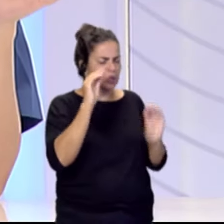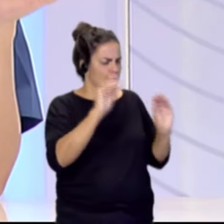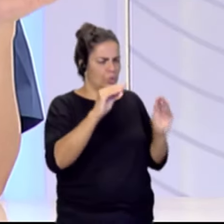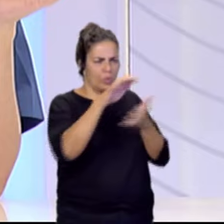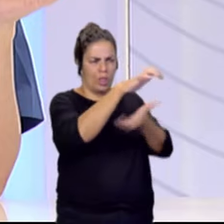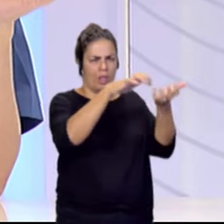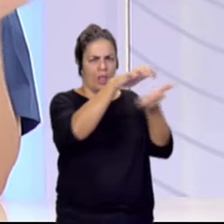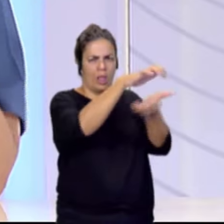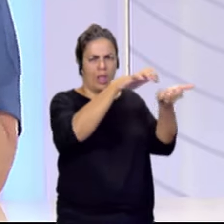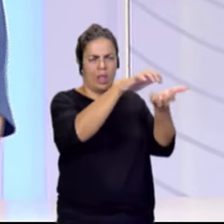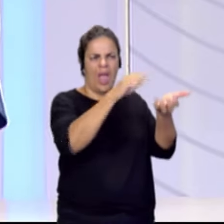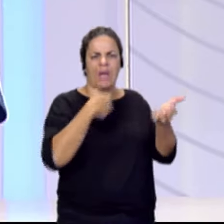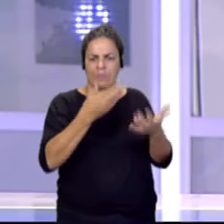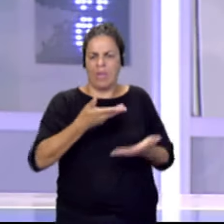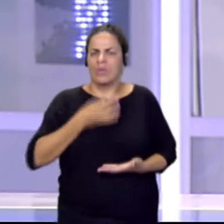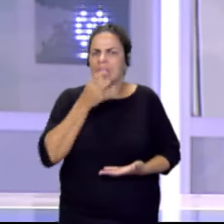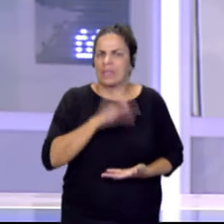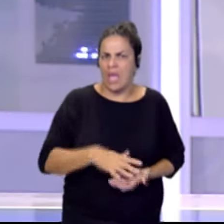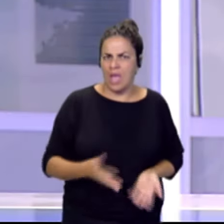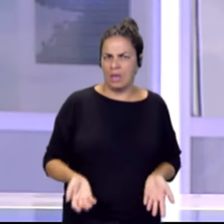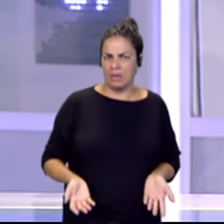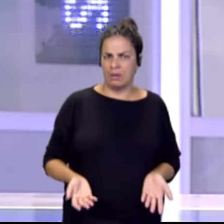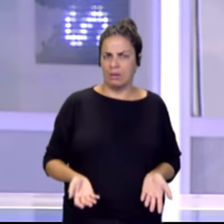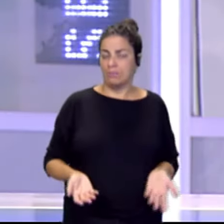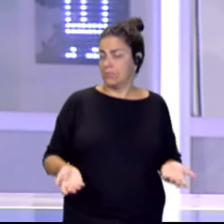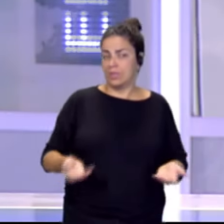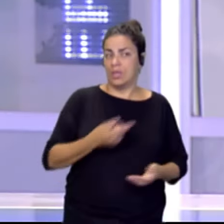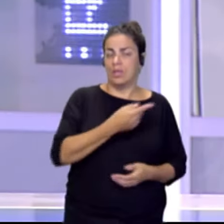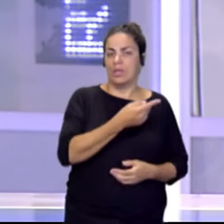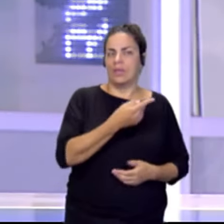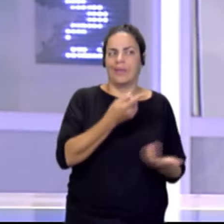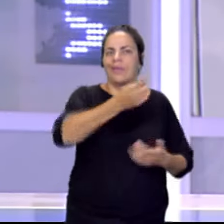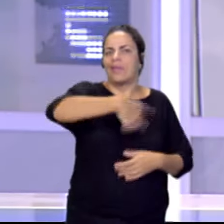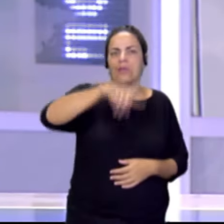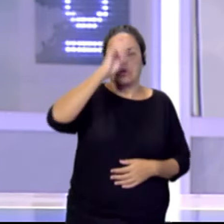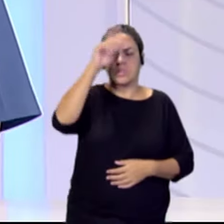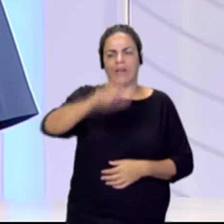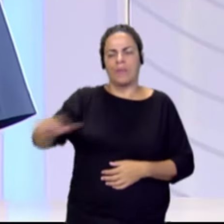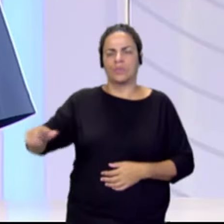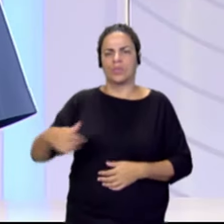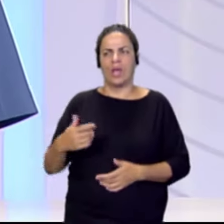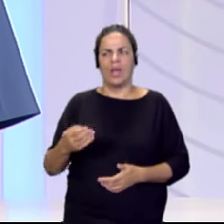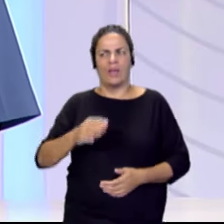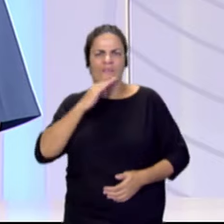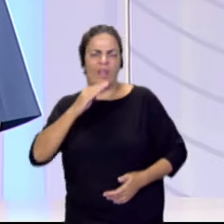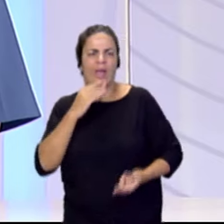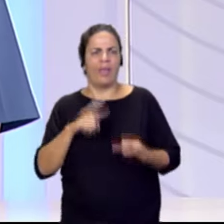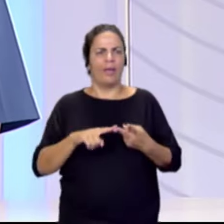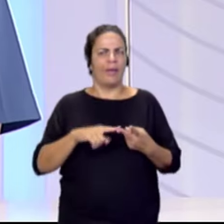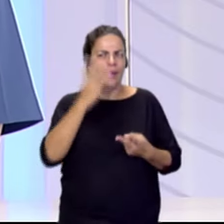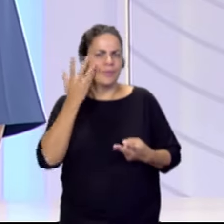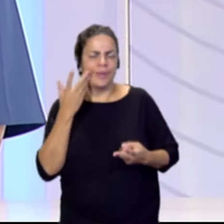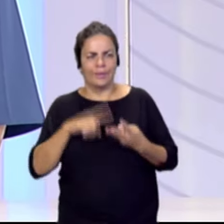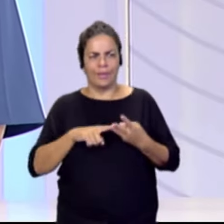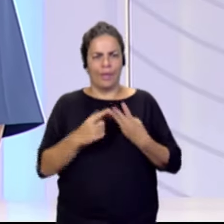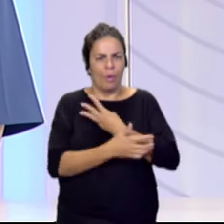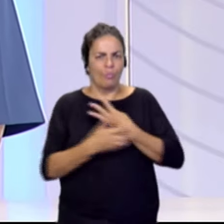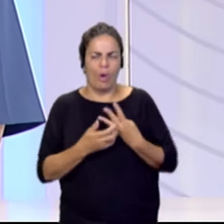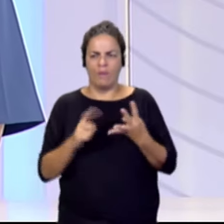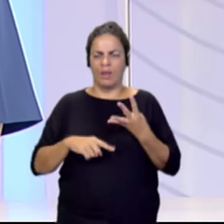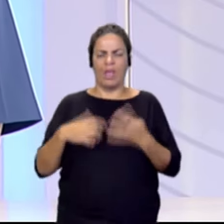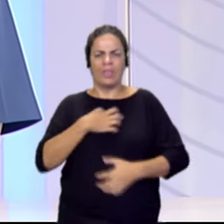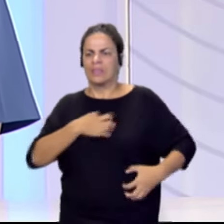me va a ayudar? Y después no saben que la gente está enfadada, está triste, está pobre y está desesperada